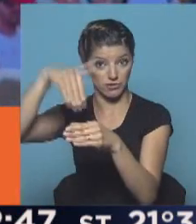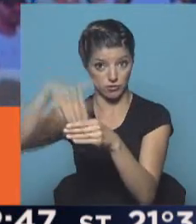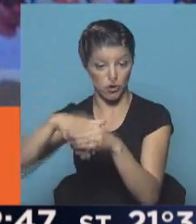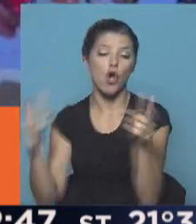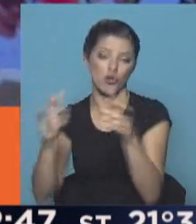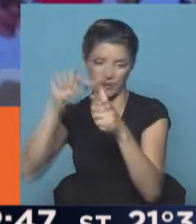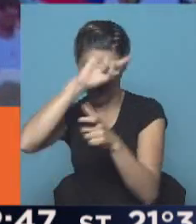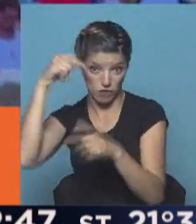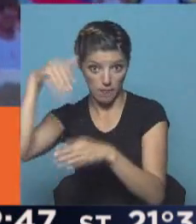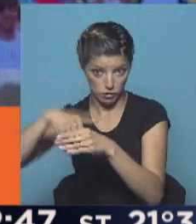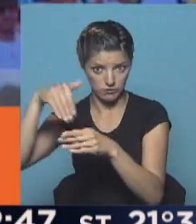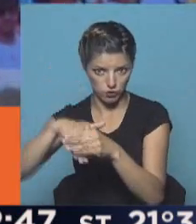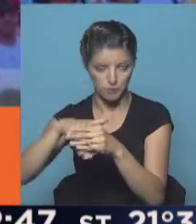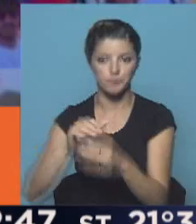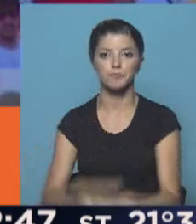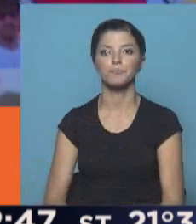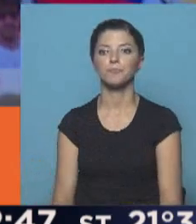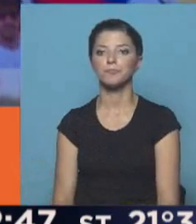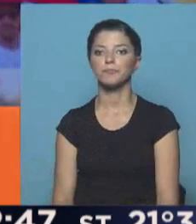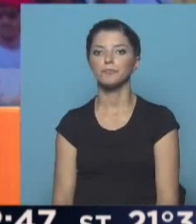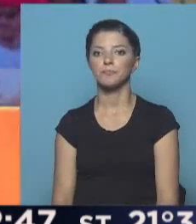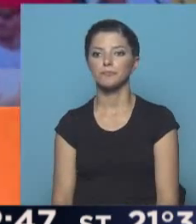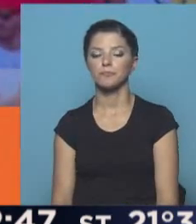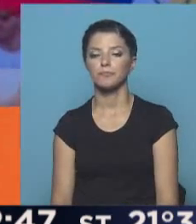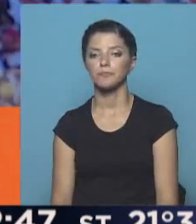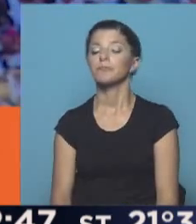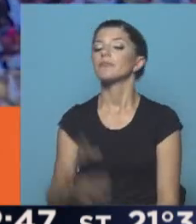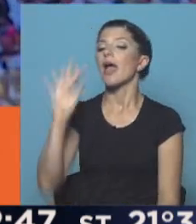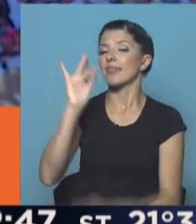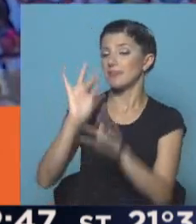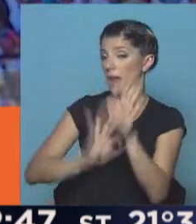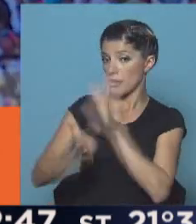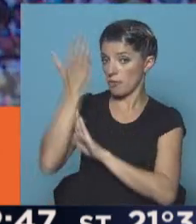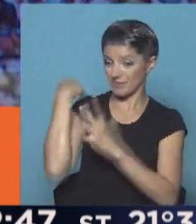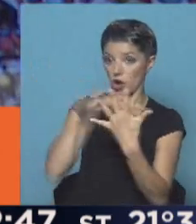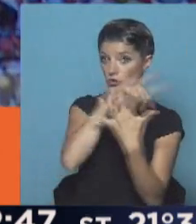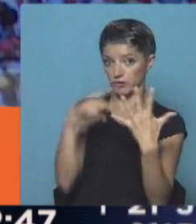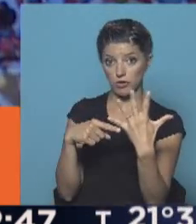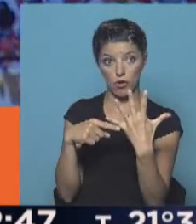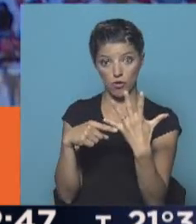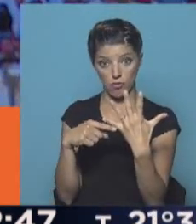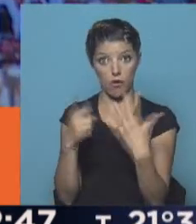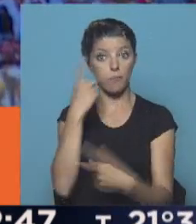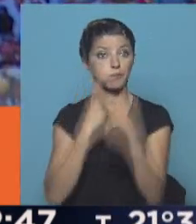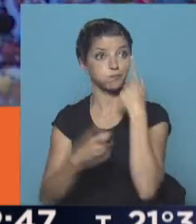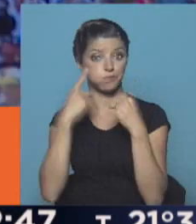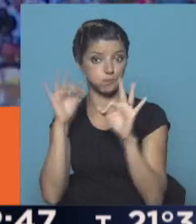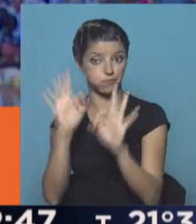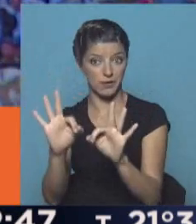Nacional Electoral. Hasta diciembre del año pasado, los 5 poderes estaban controlados